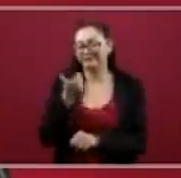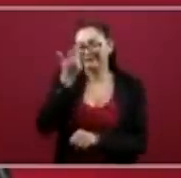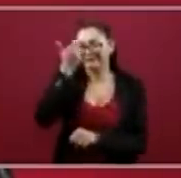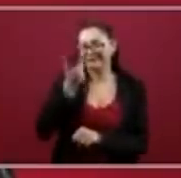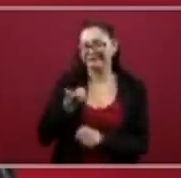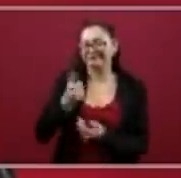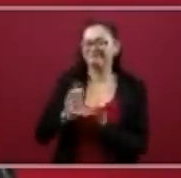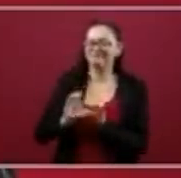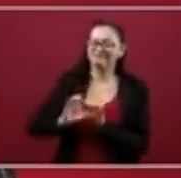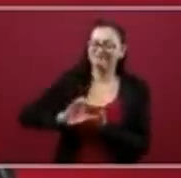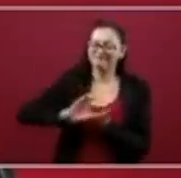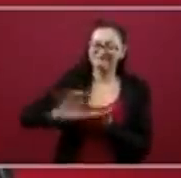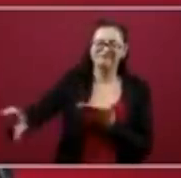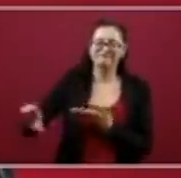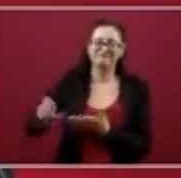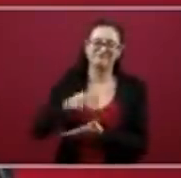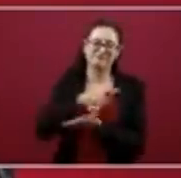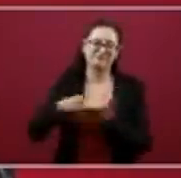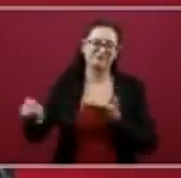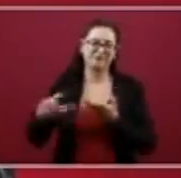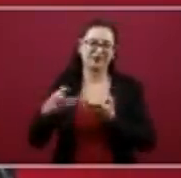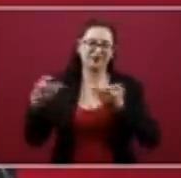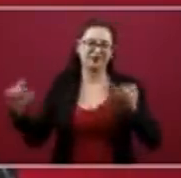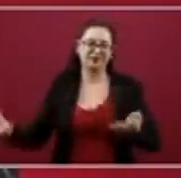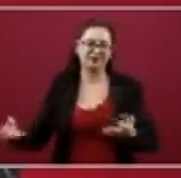del terreno.